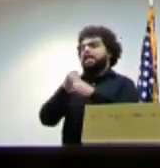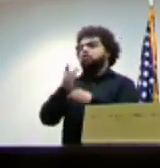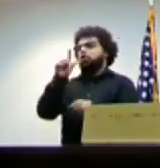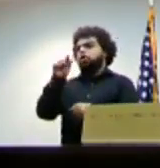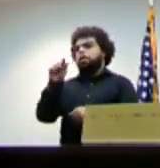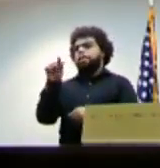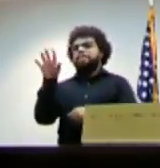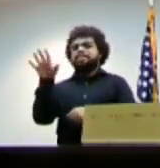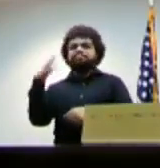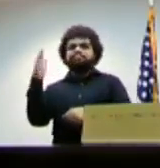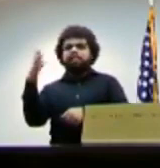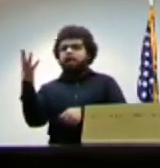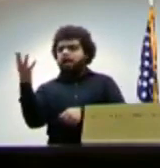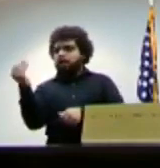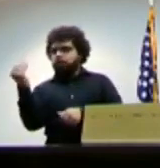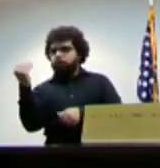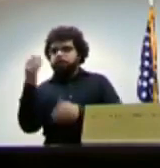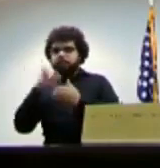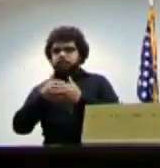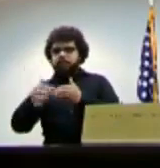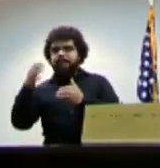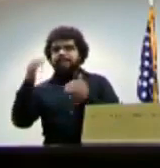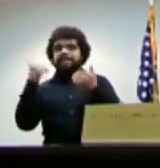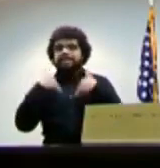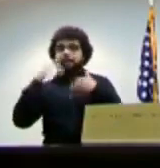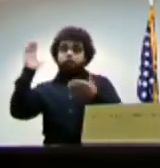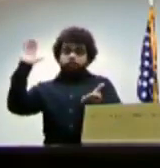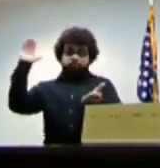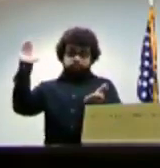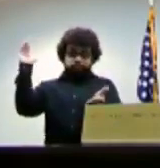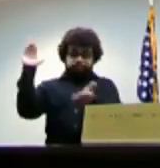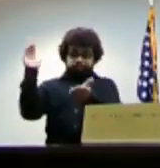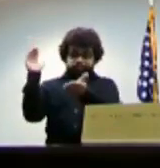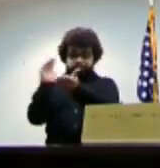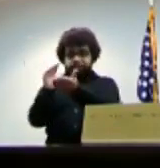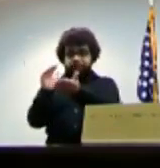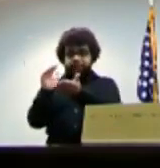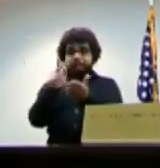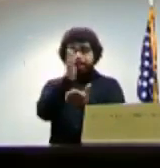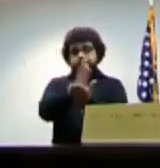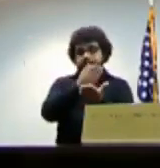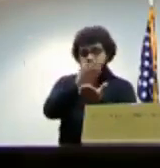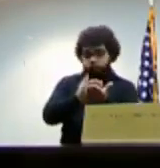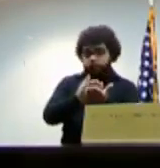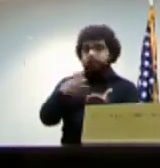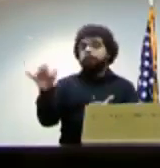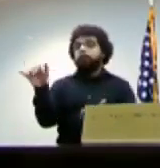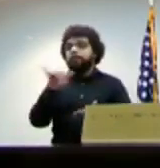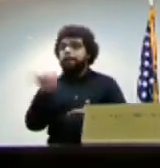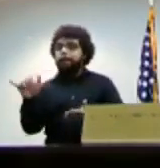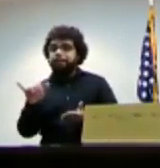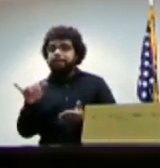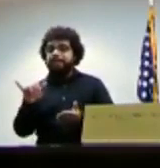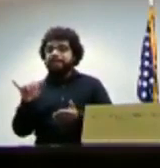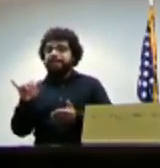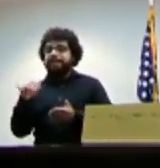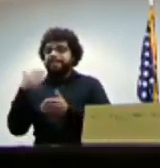2014 en adelante hay una reducción significativa, no tan solo del presupuesto, pero sino también de la ejecución del